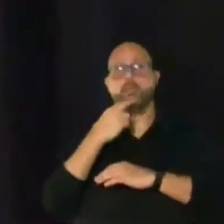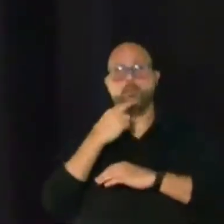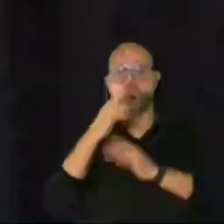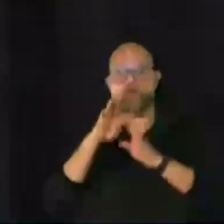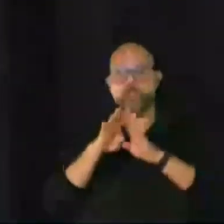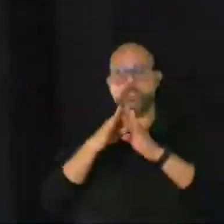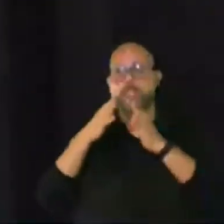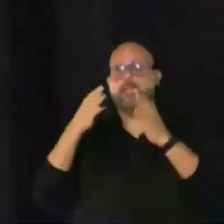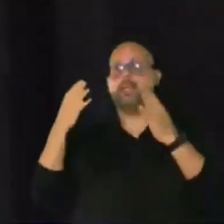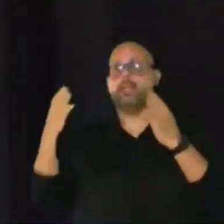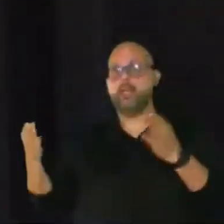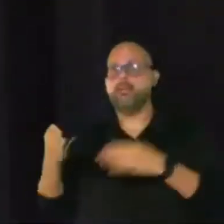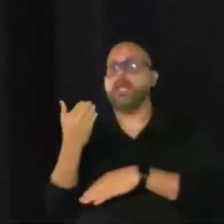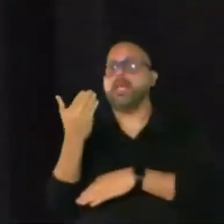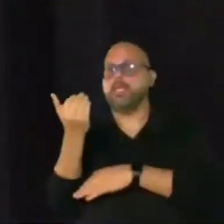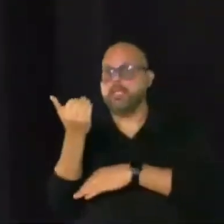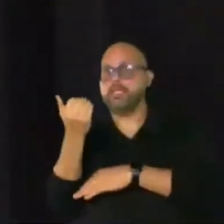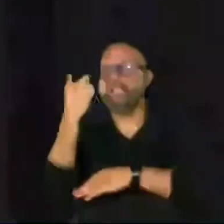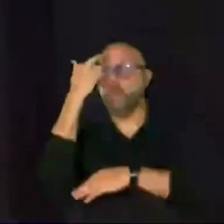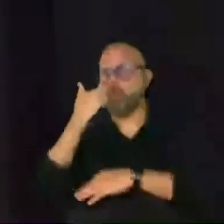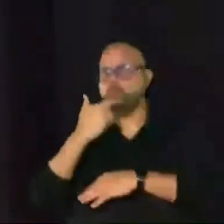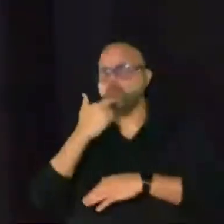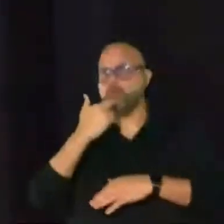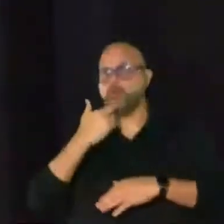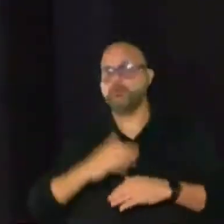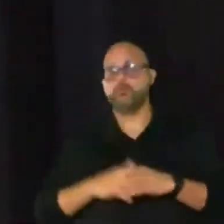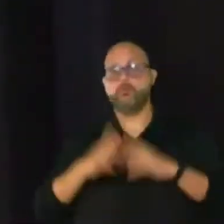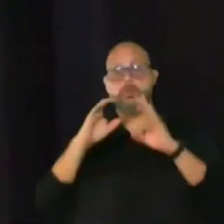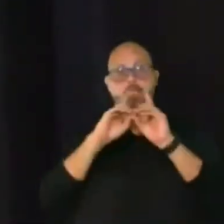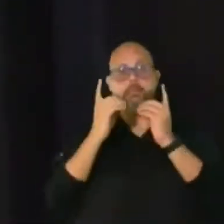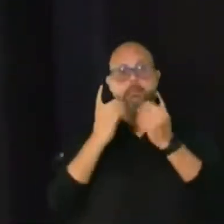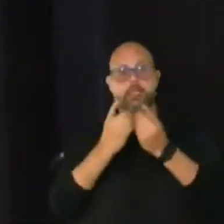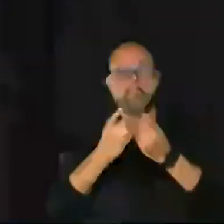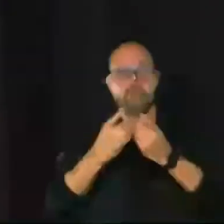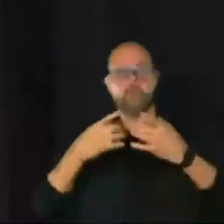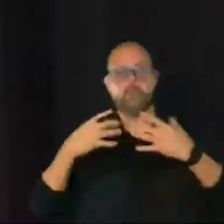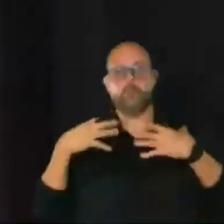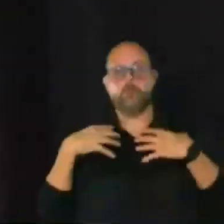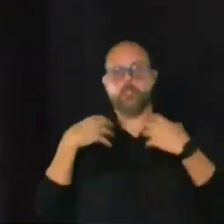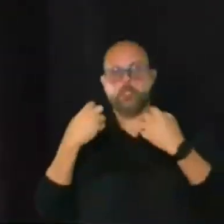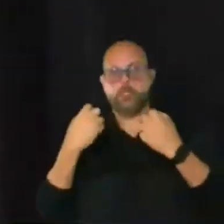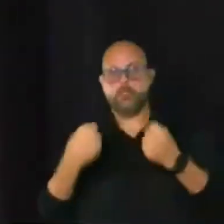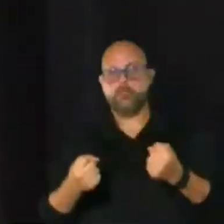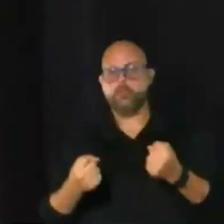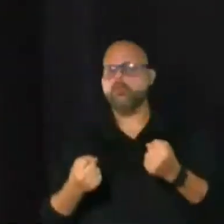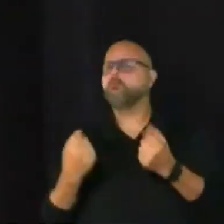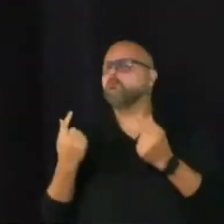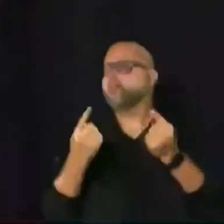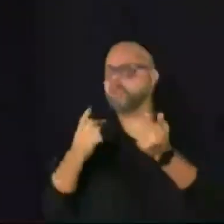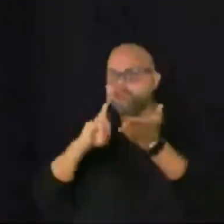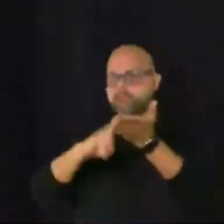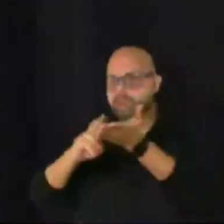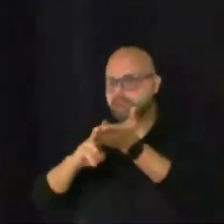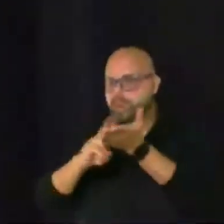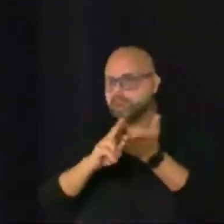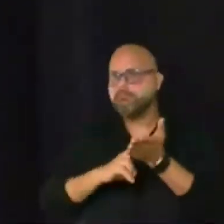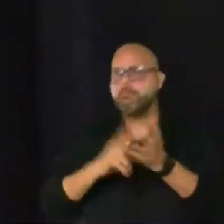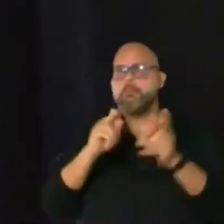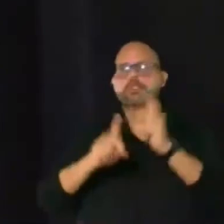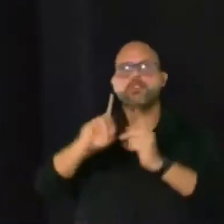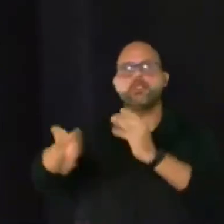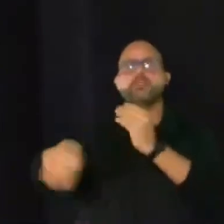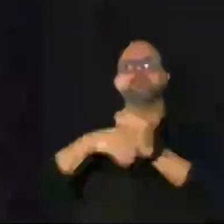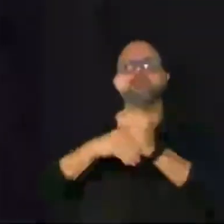externo. El Departamento de Salud estará contratando personal adicional para el SARA Alert y el rastreo